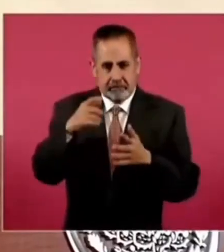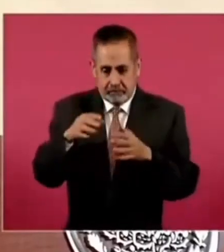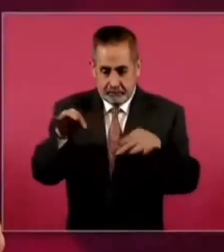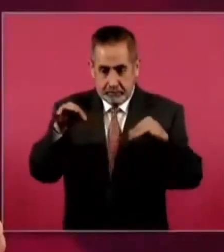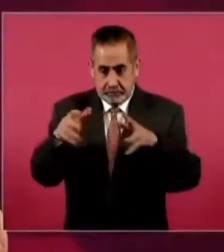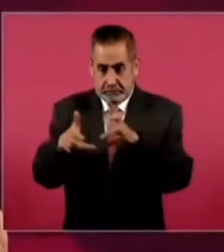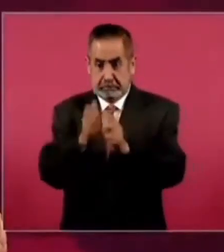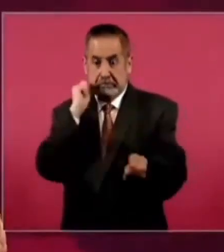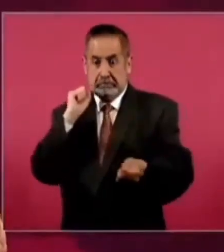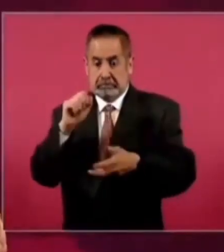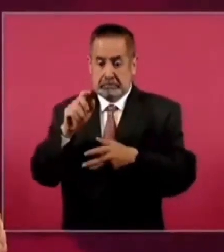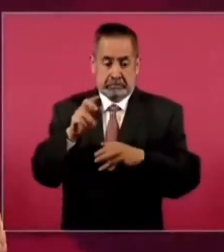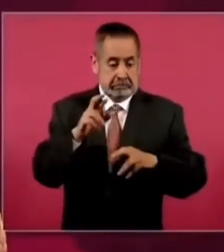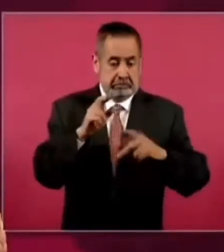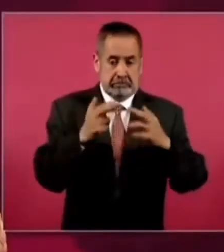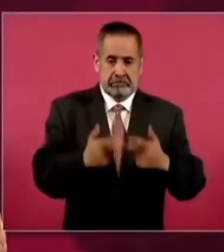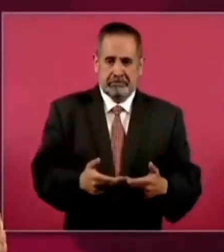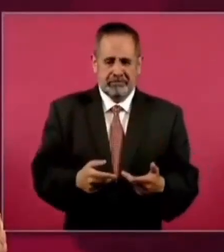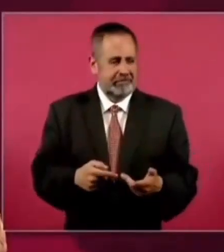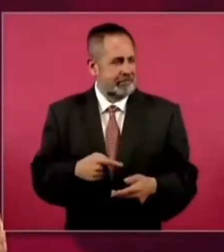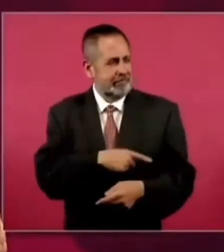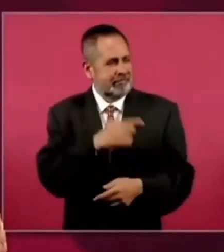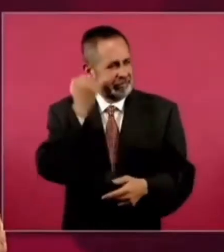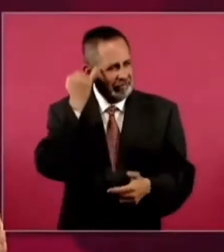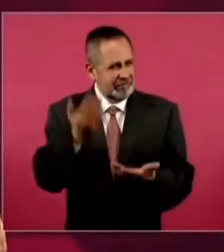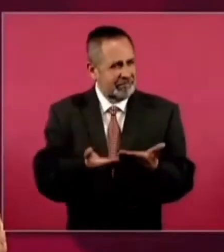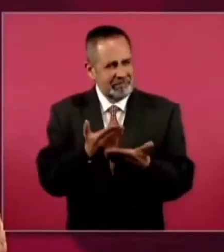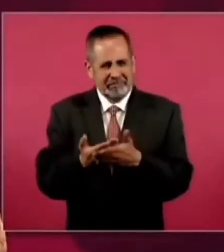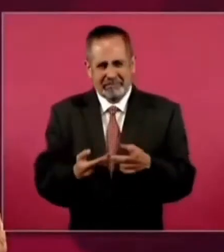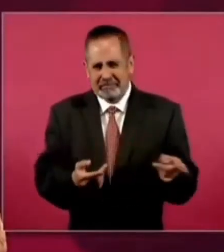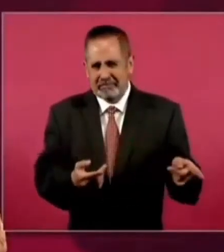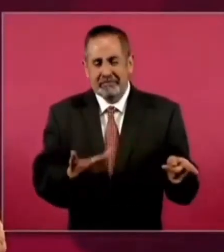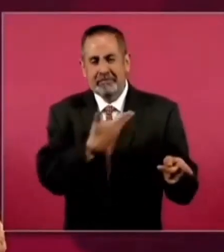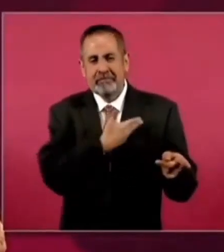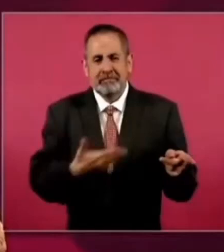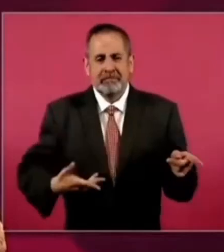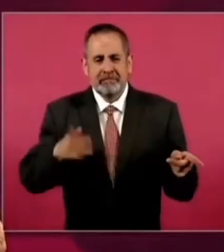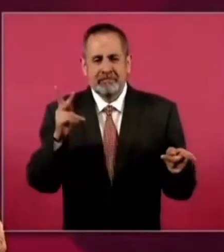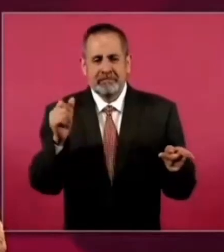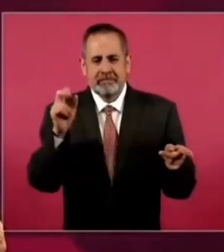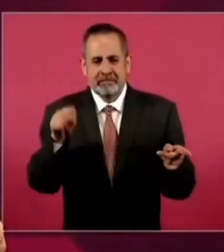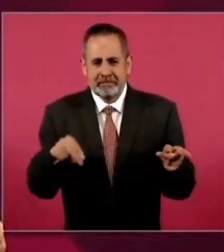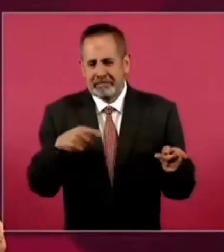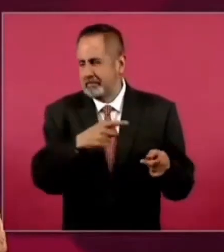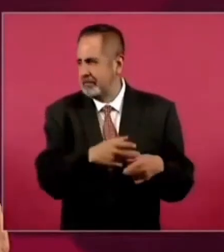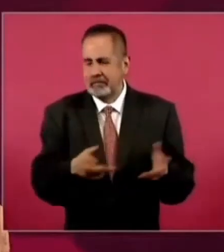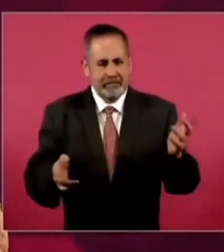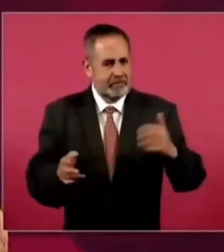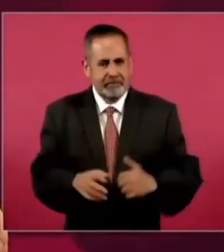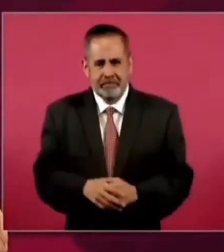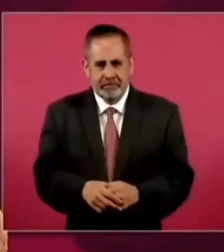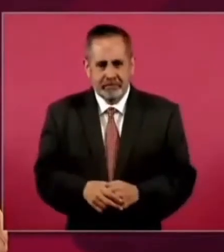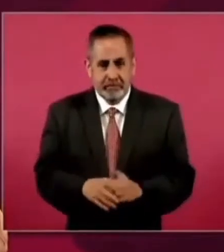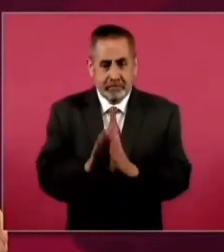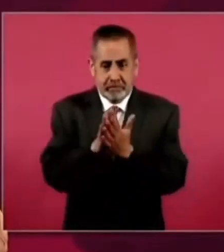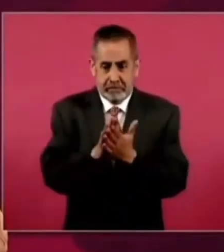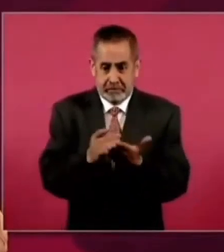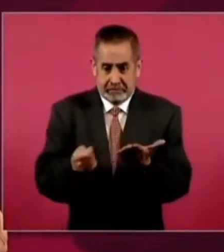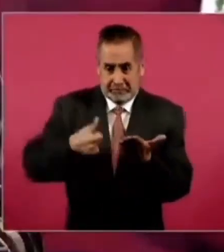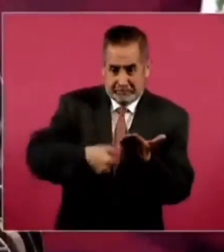como lo propuso el presidente del PAN y quemar